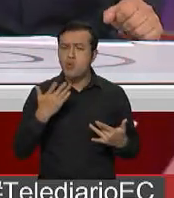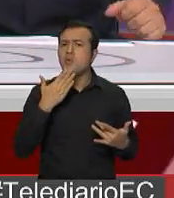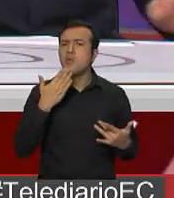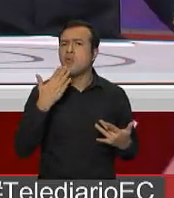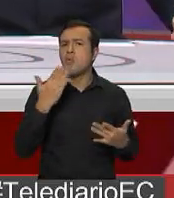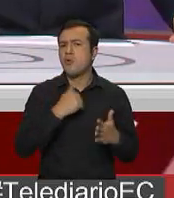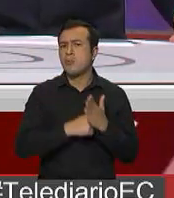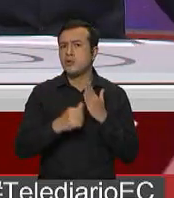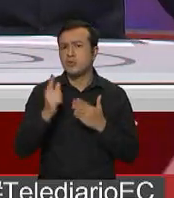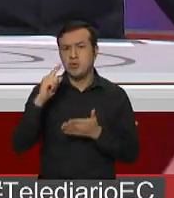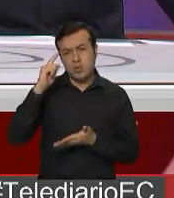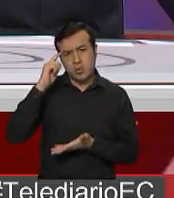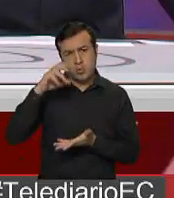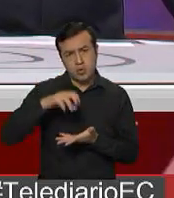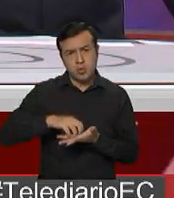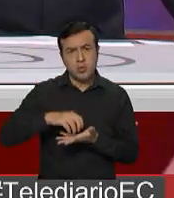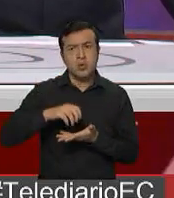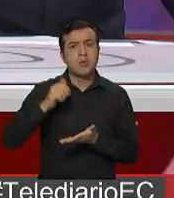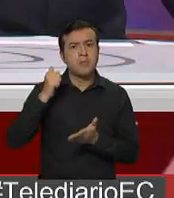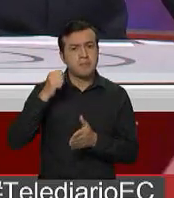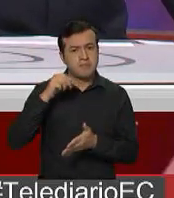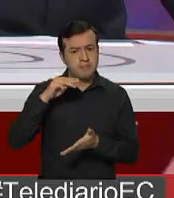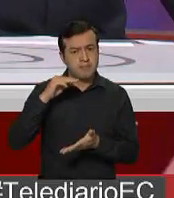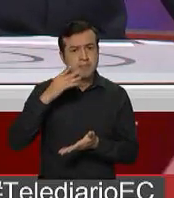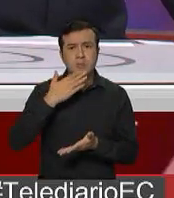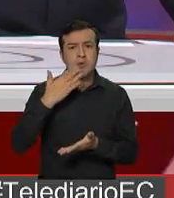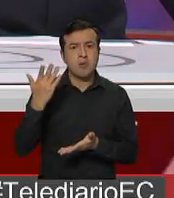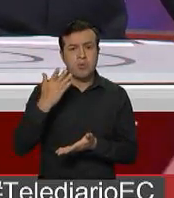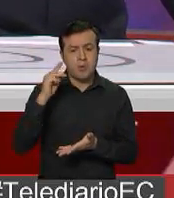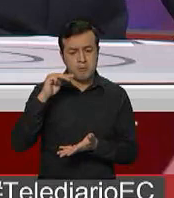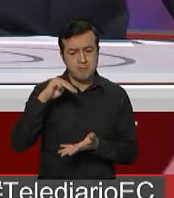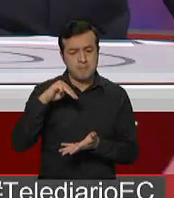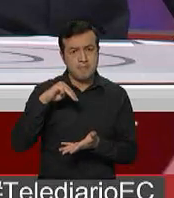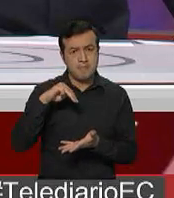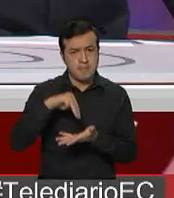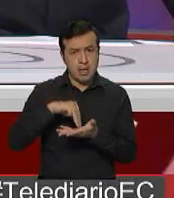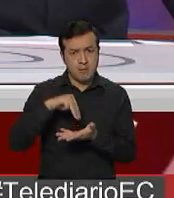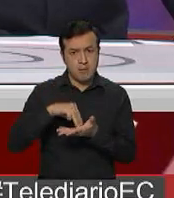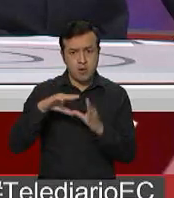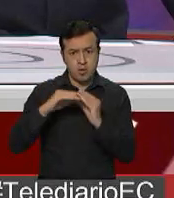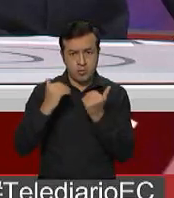con el Ministerio de Gobierno por parte de los integrantes de la Comisión Nacional Anticorrupción?